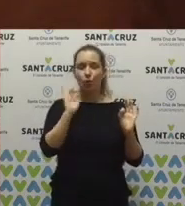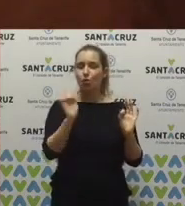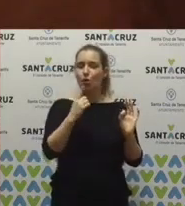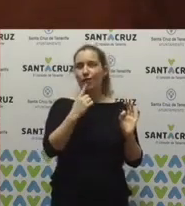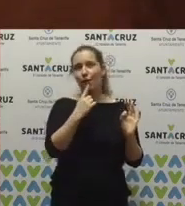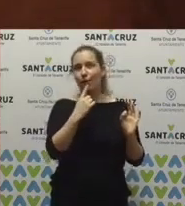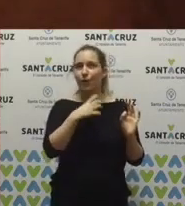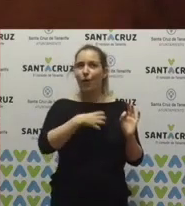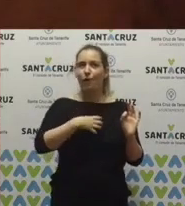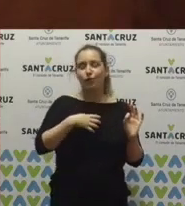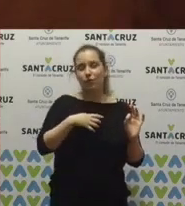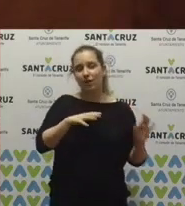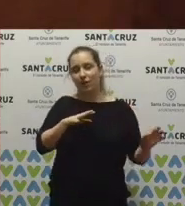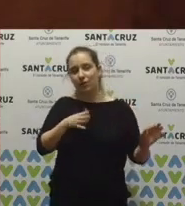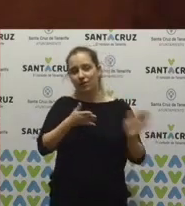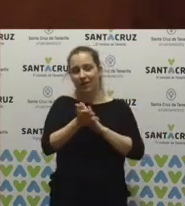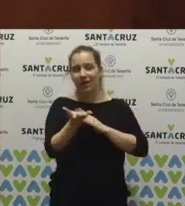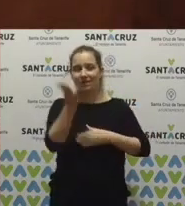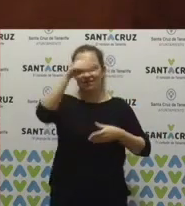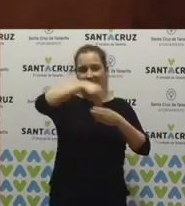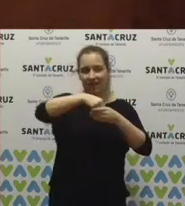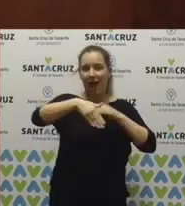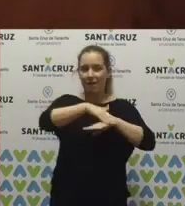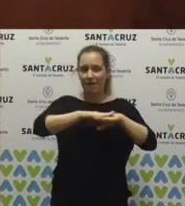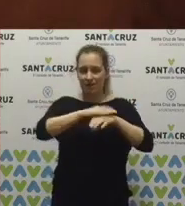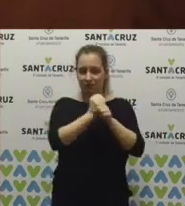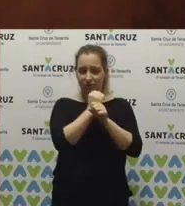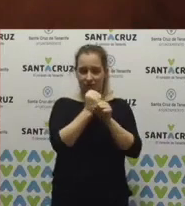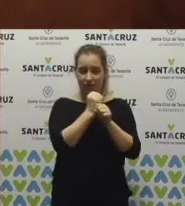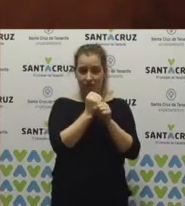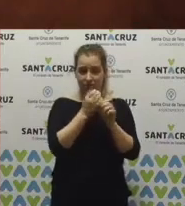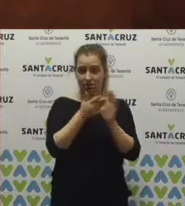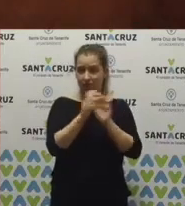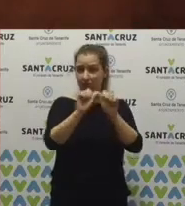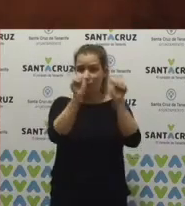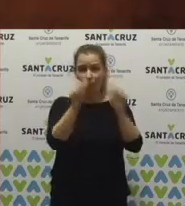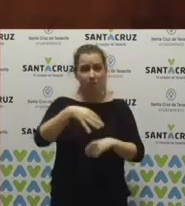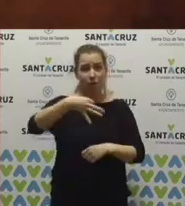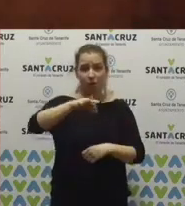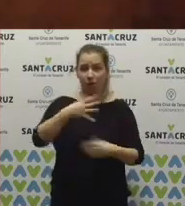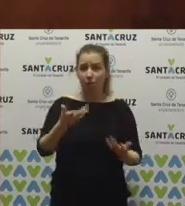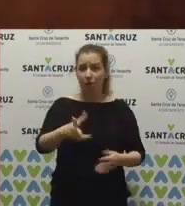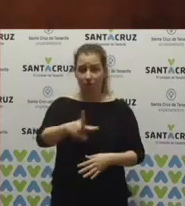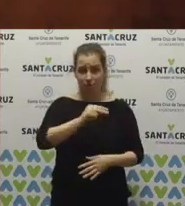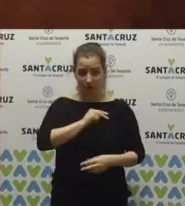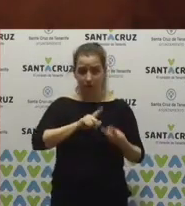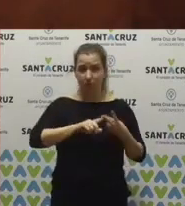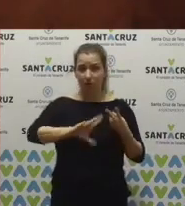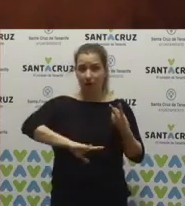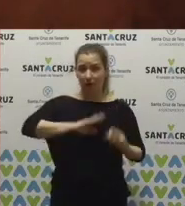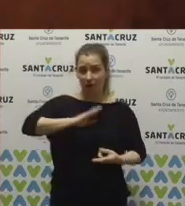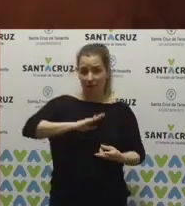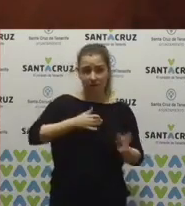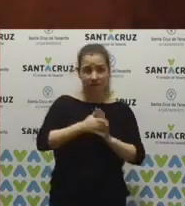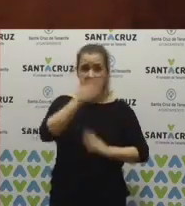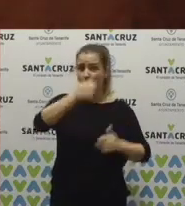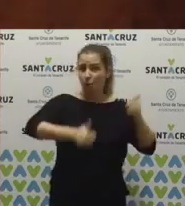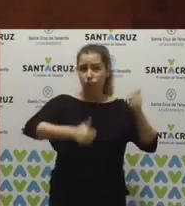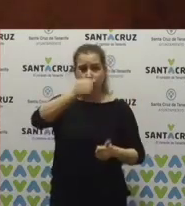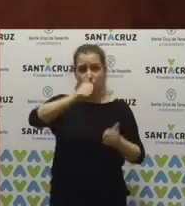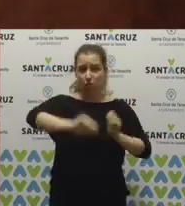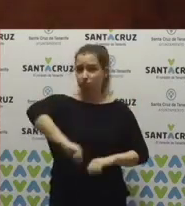la administración que sólo hay una fórmula o debería ser una única fórmula que es mediante el mérito capacidad es decir por oposición o concurso